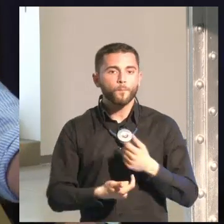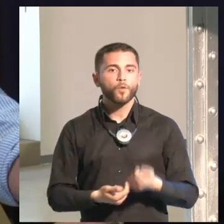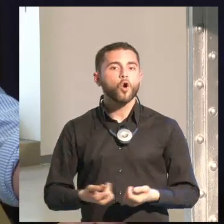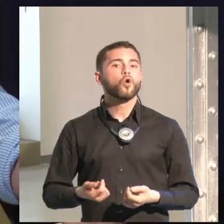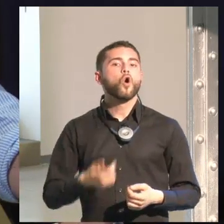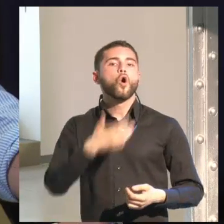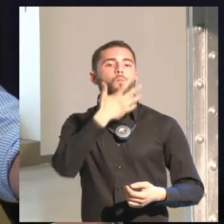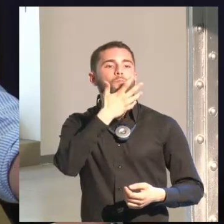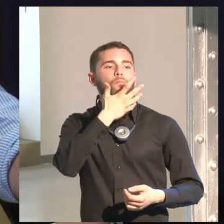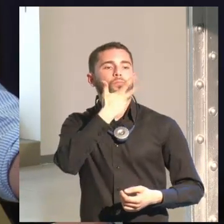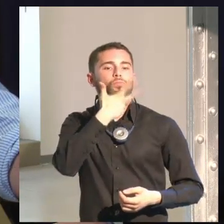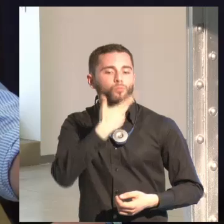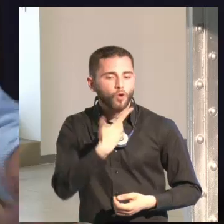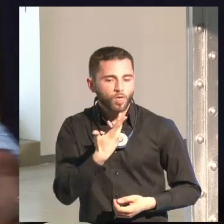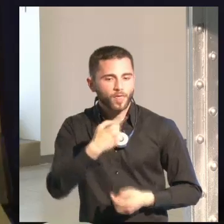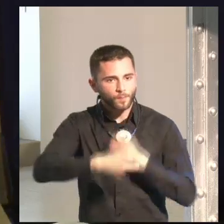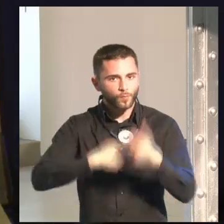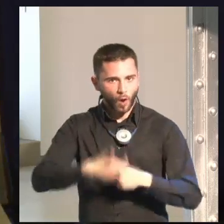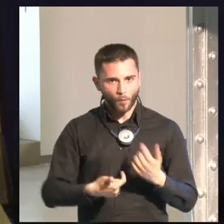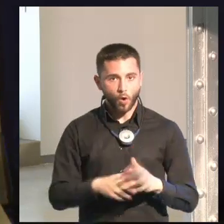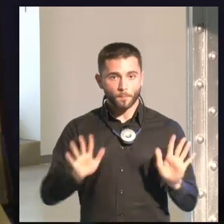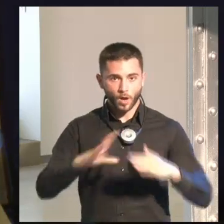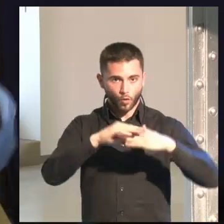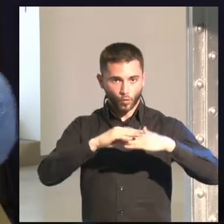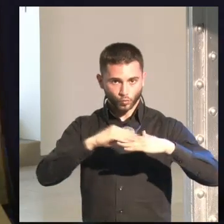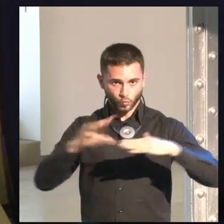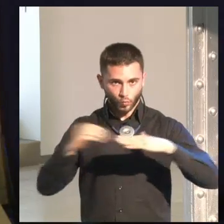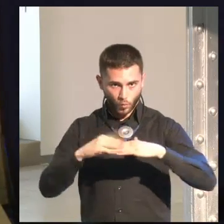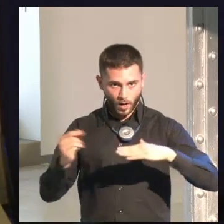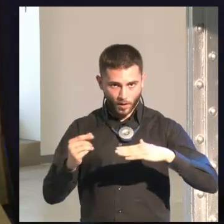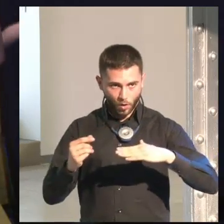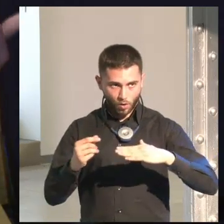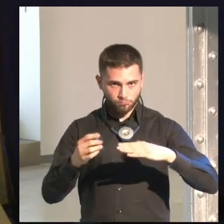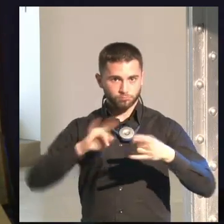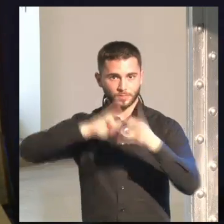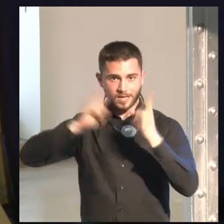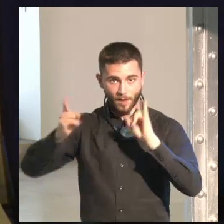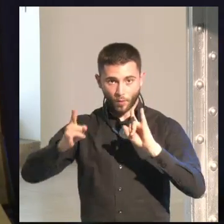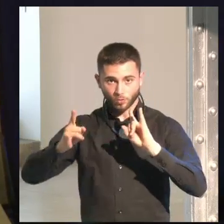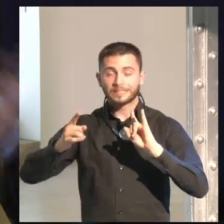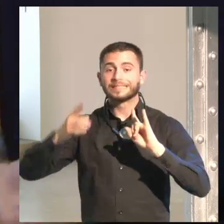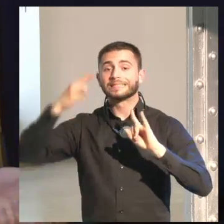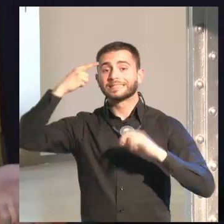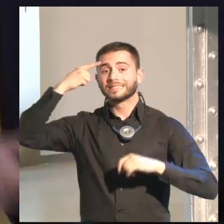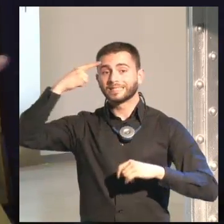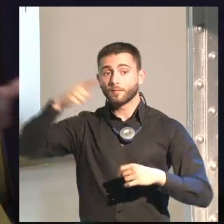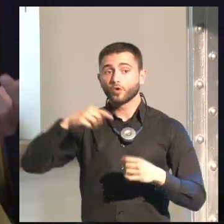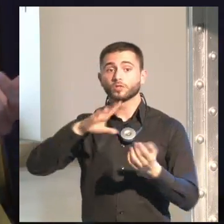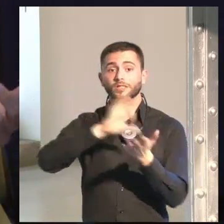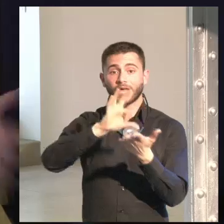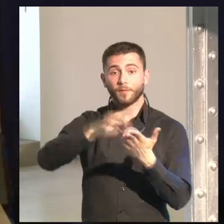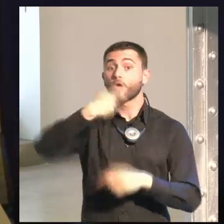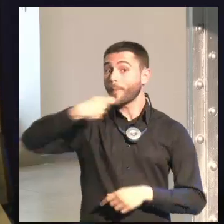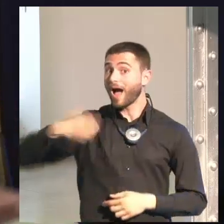potencialidad que tenían. Ahora bien, nosotros como usuario, cuando llamamos por teléfono, somos conscientes que estamos usando un servicio que hay que